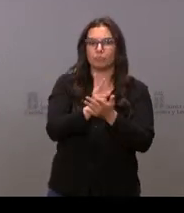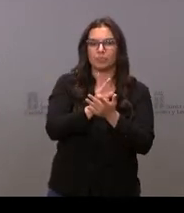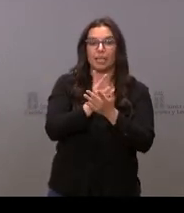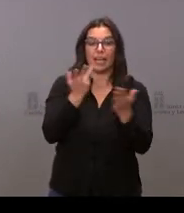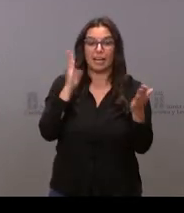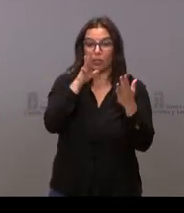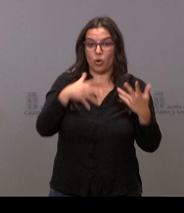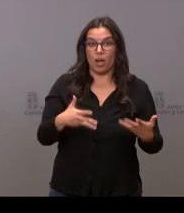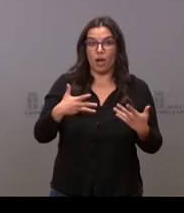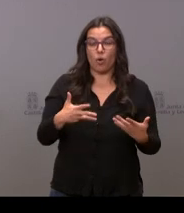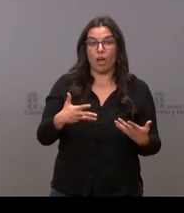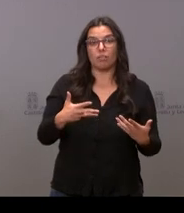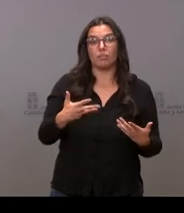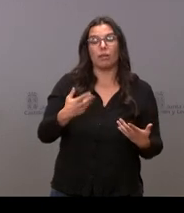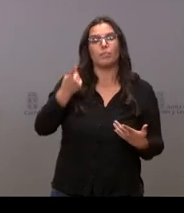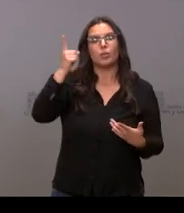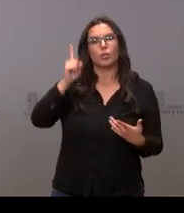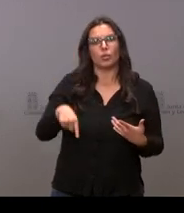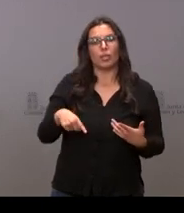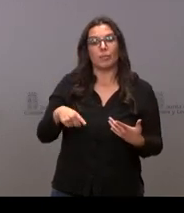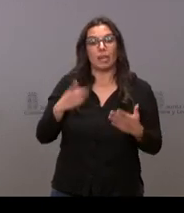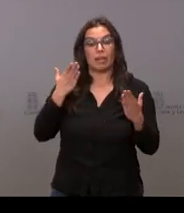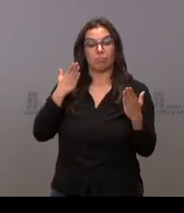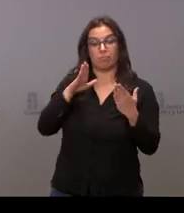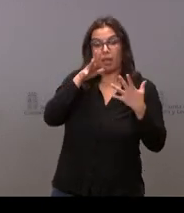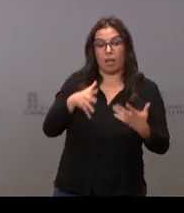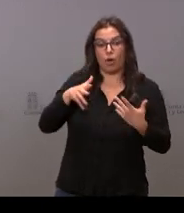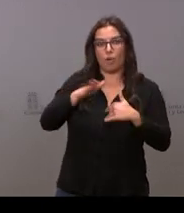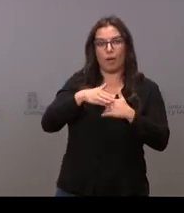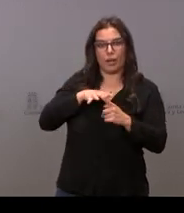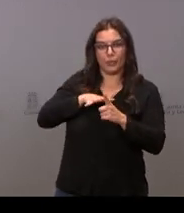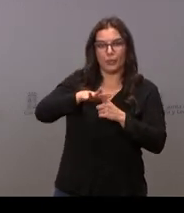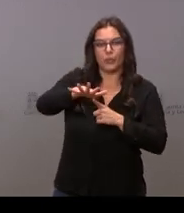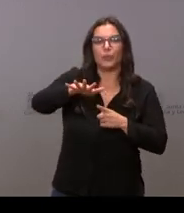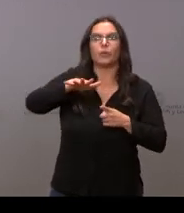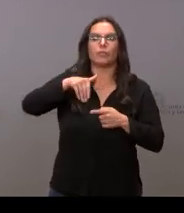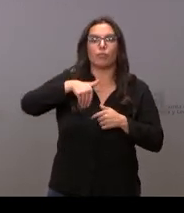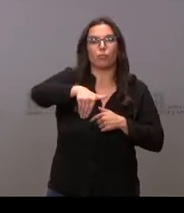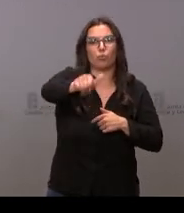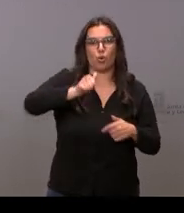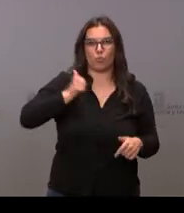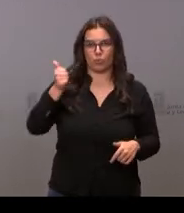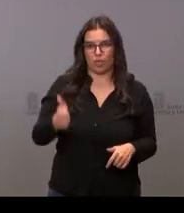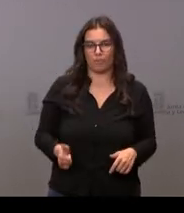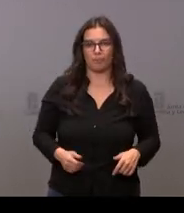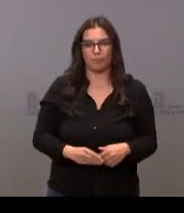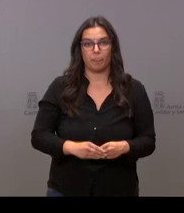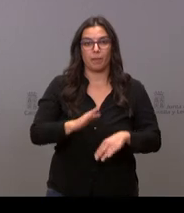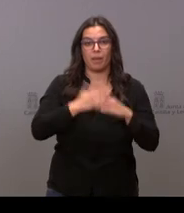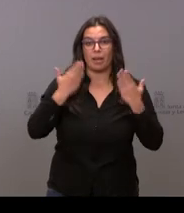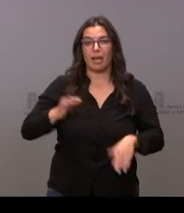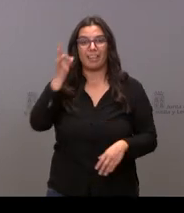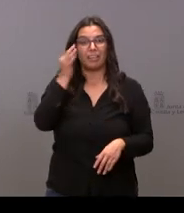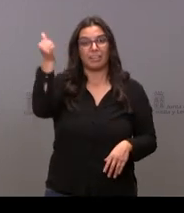presente afrontando los retos del presente para convertirlo en oportunidades del futuro para que nuestras hijas o hijos